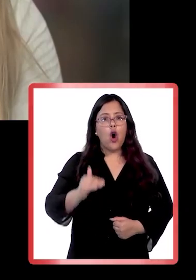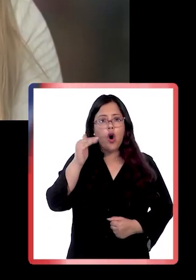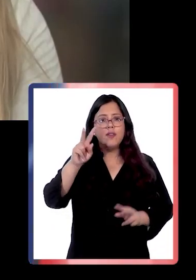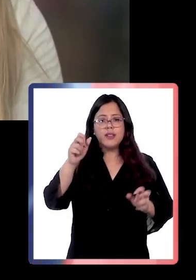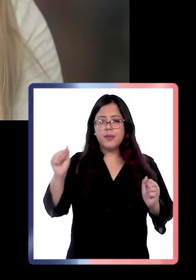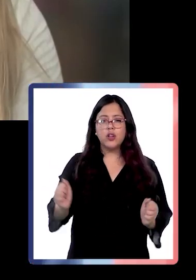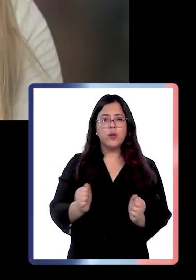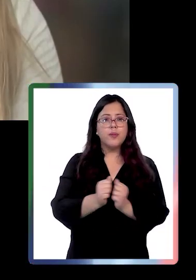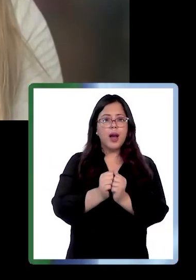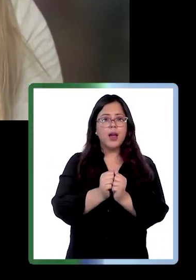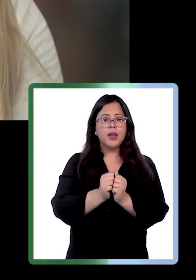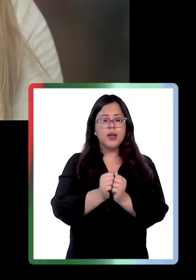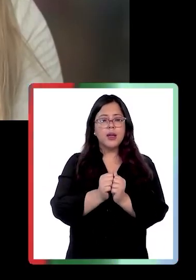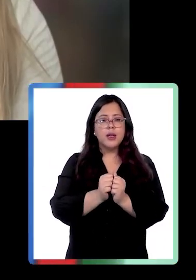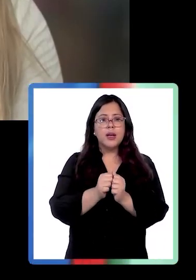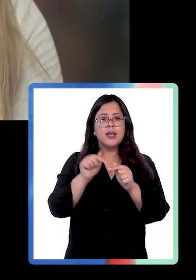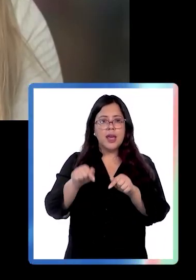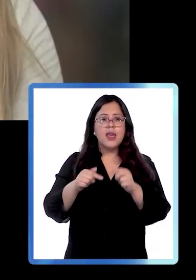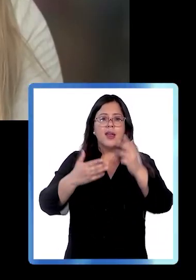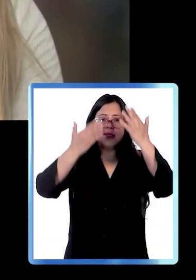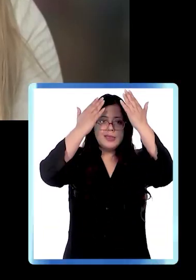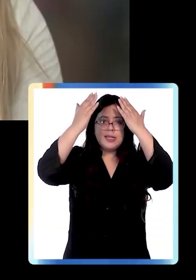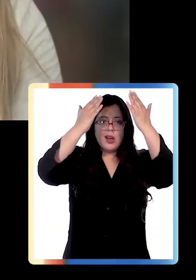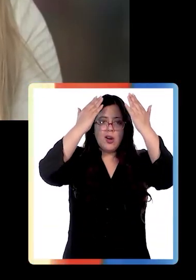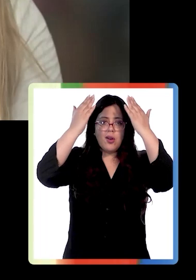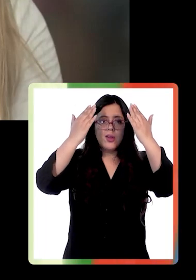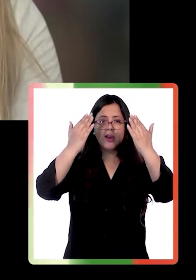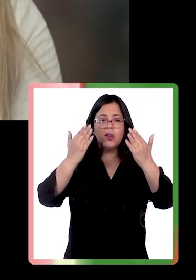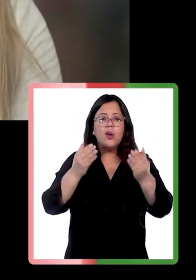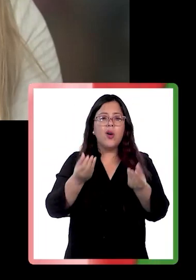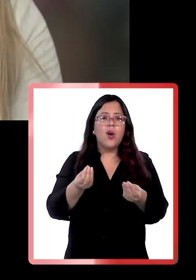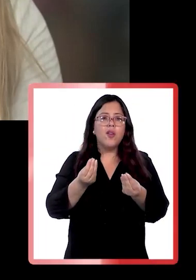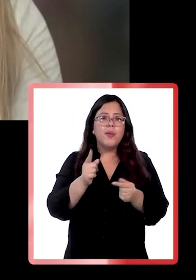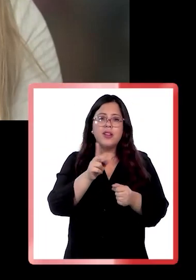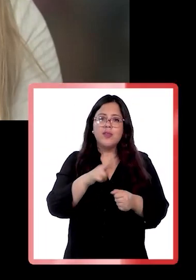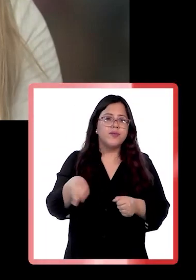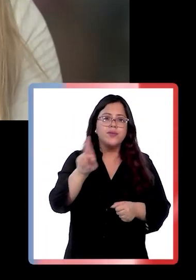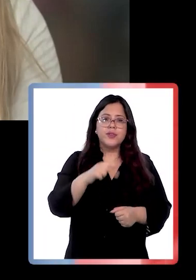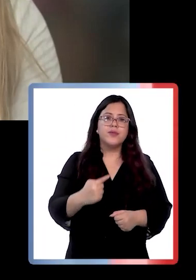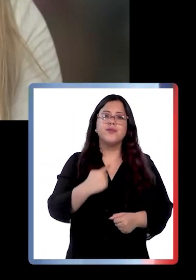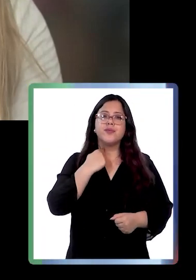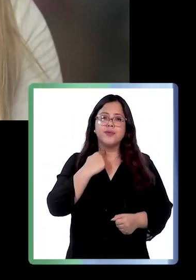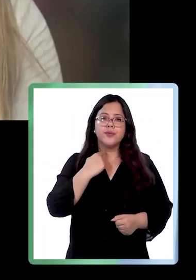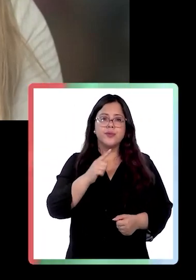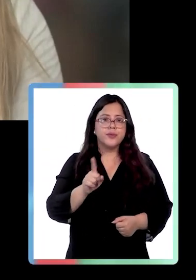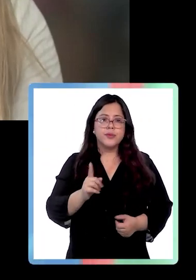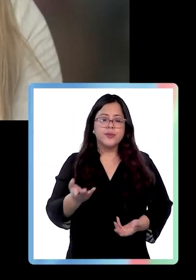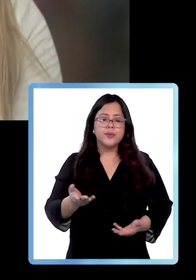temprana juventud ese acompañamiento que es mucho más psicológico para no caer tampoco en la